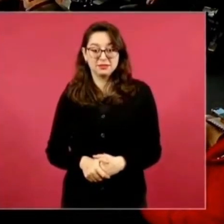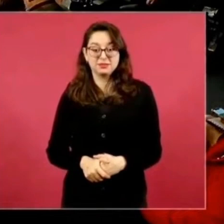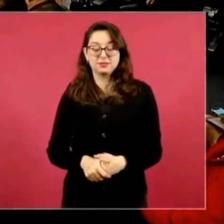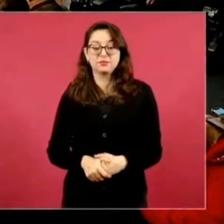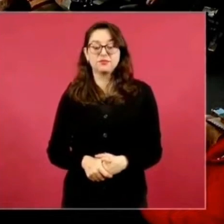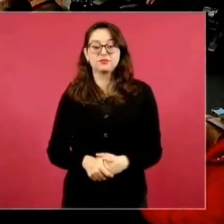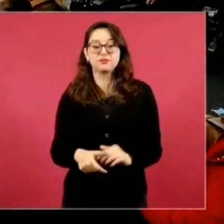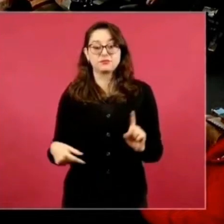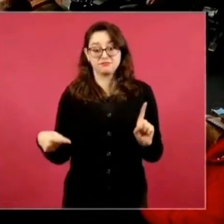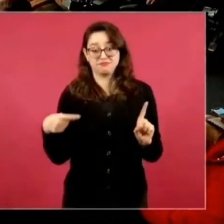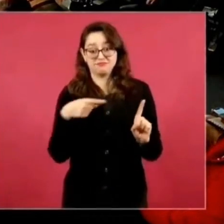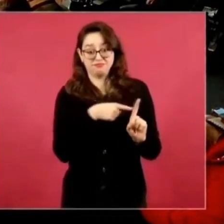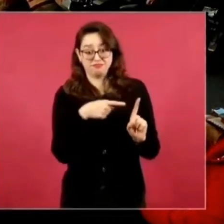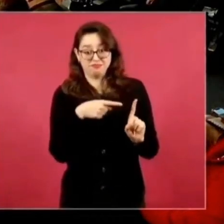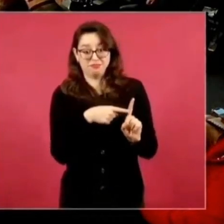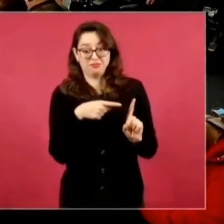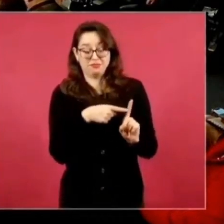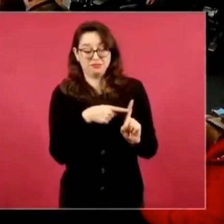Tenía